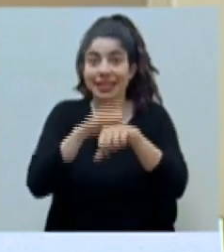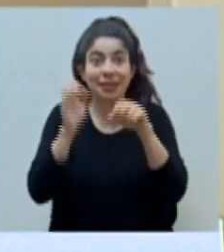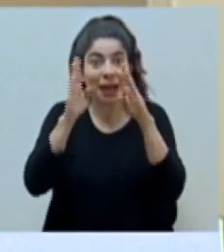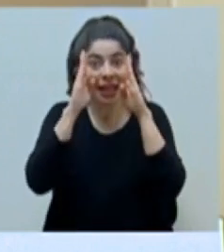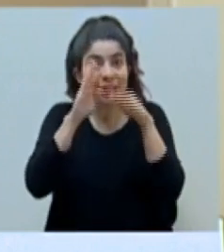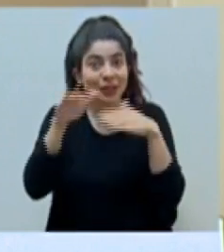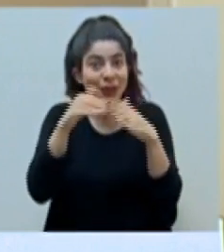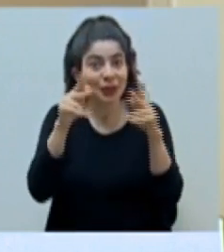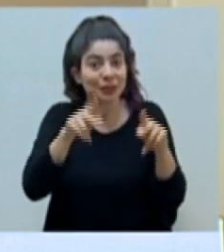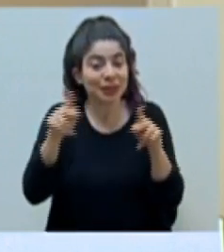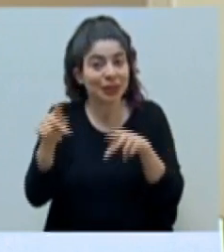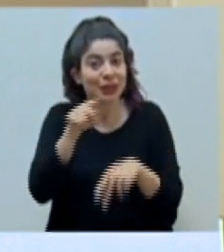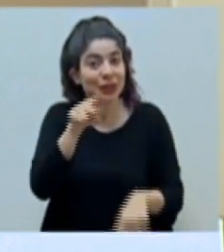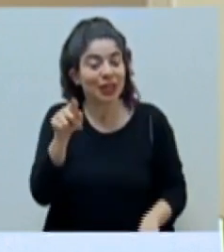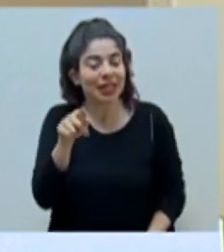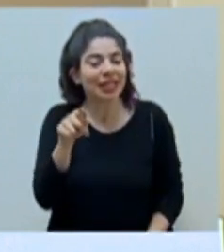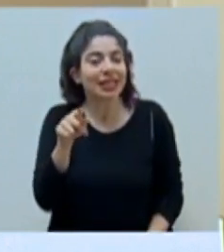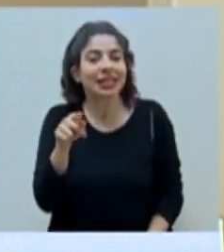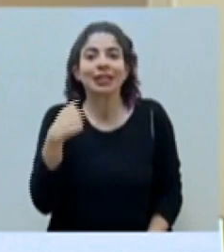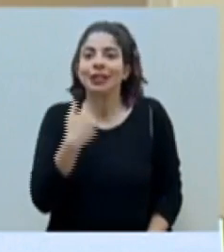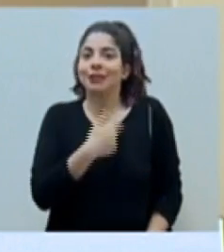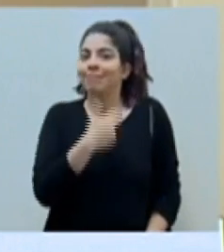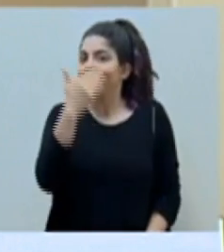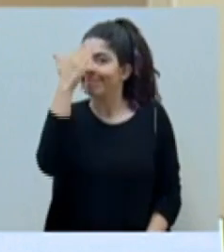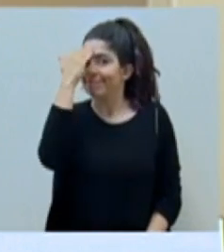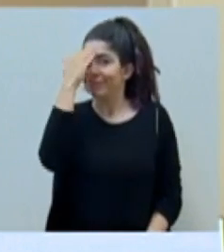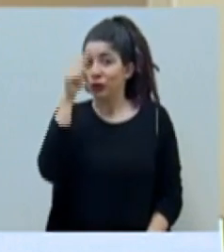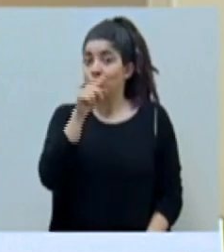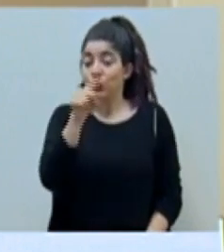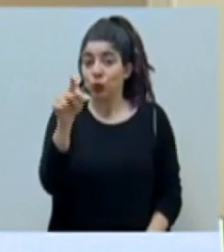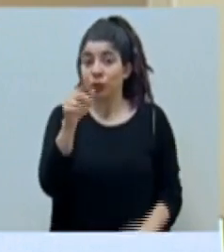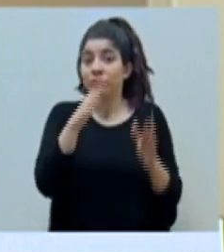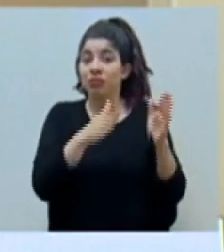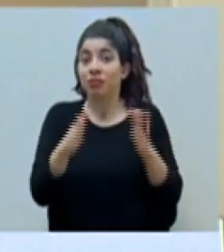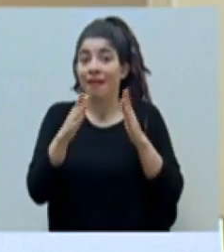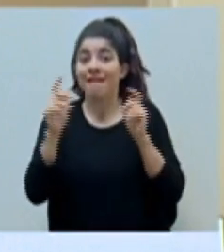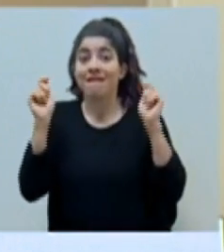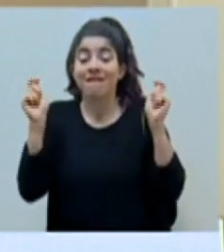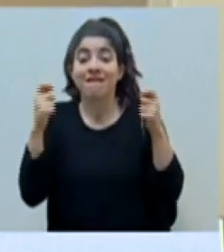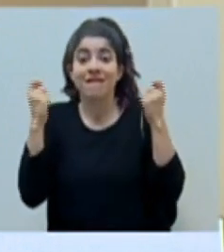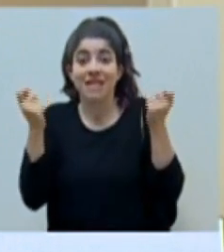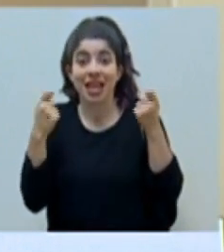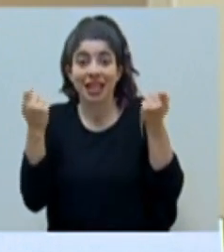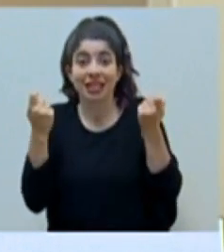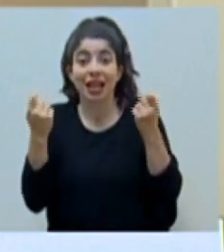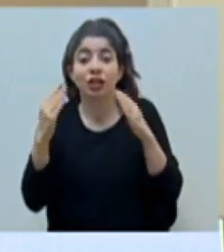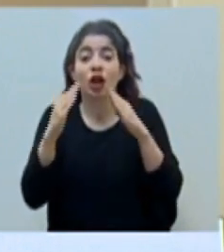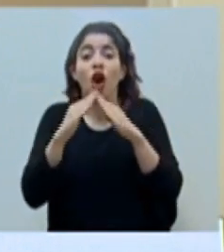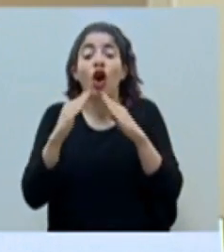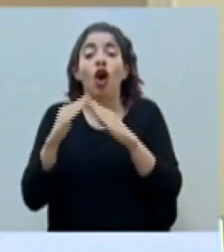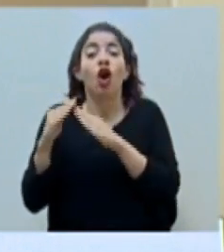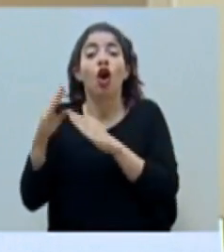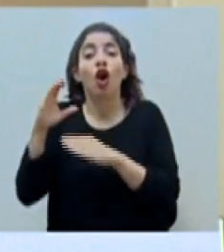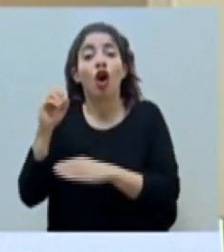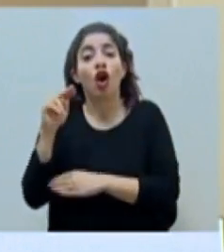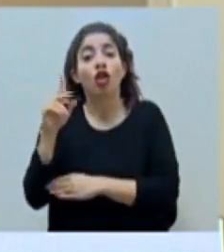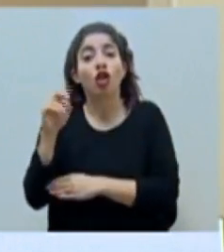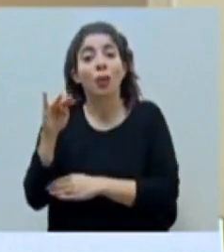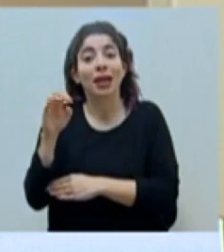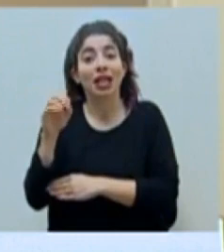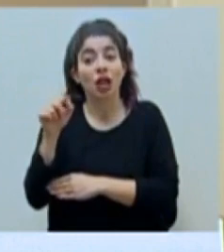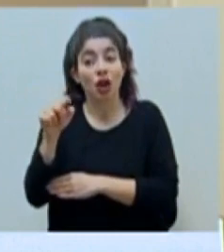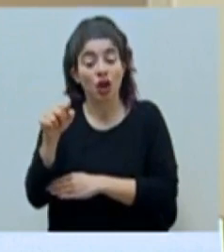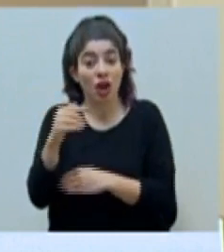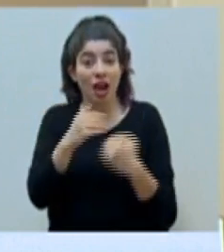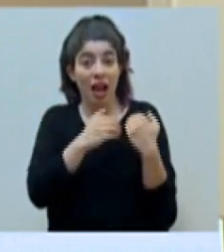atención a la población en el sentido de que sabemos que se organizan fiestas en condominios. Hay un llamado a los